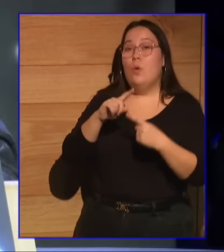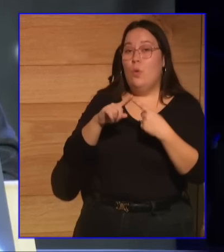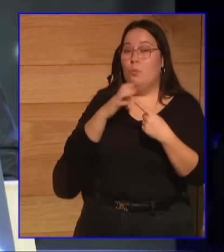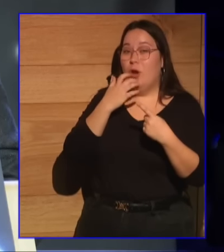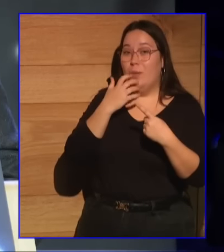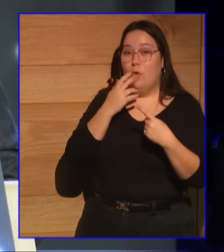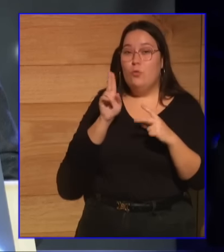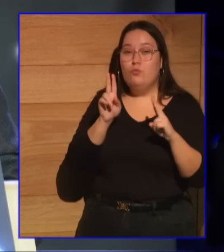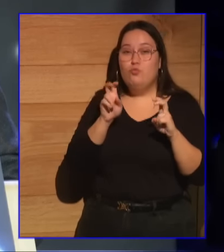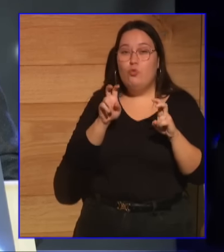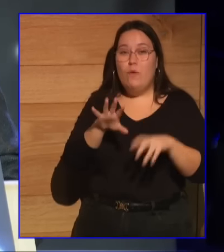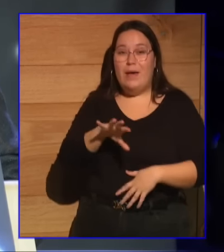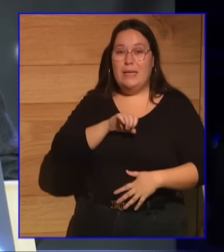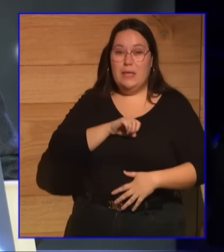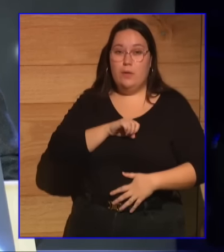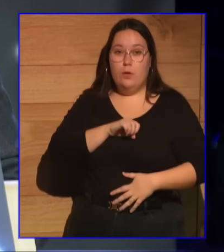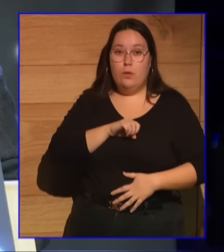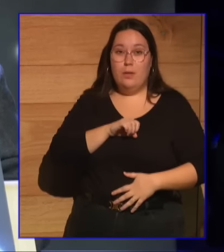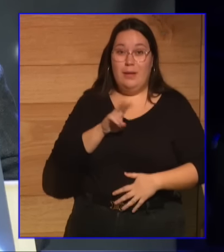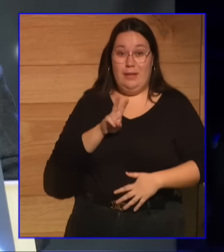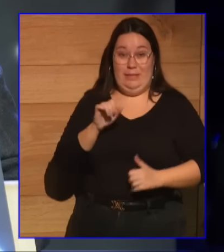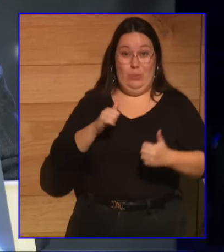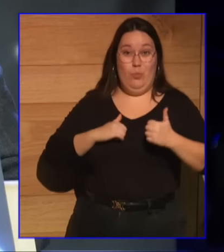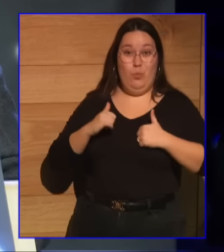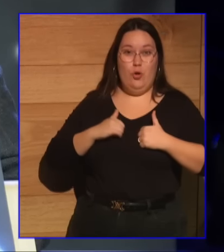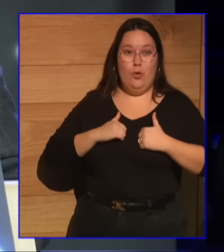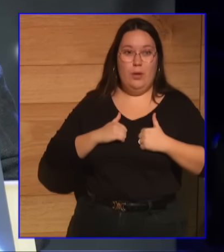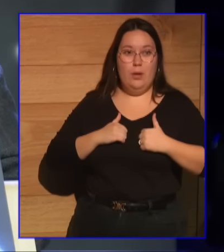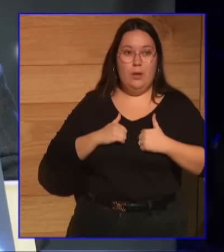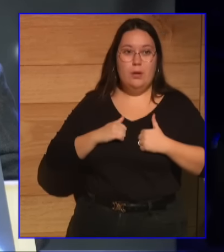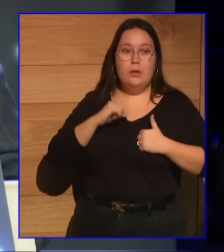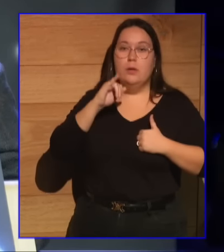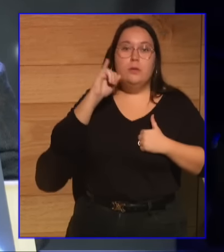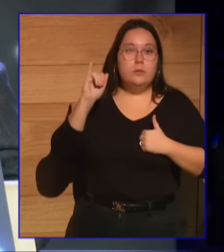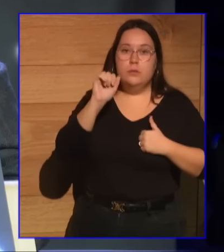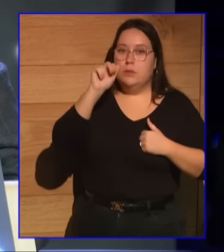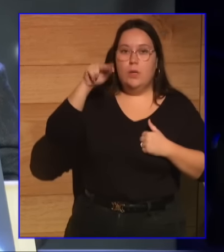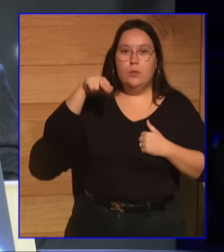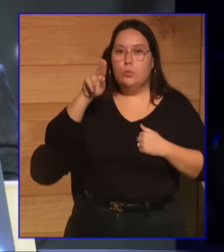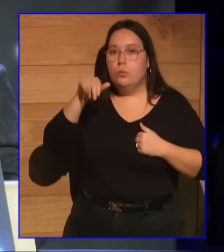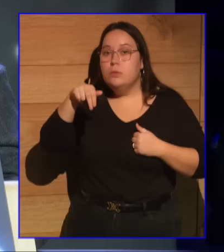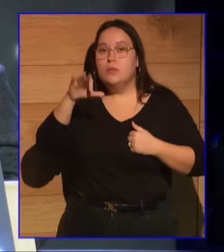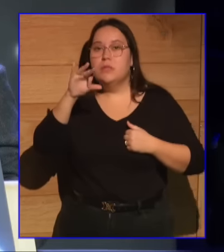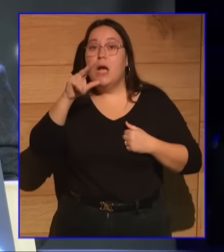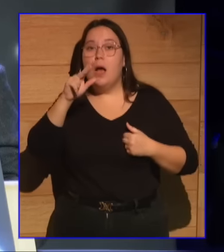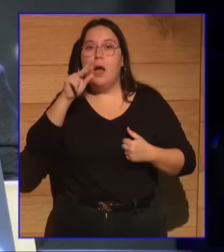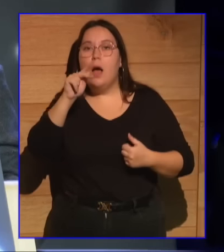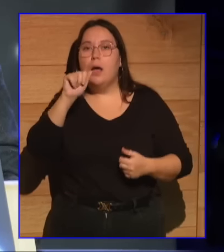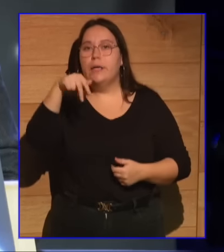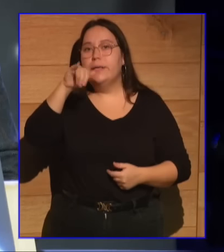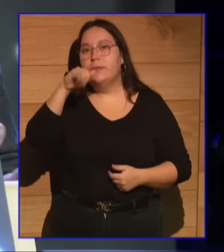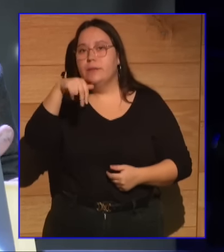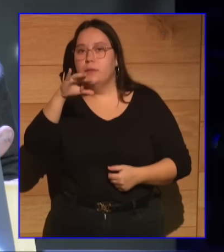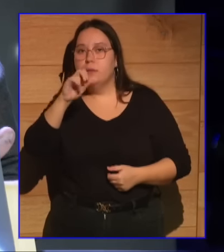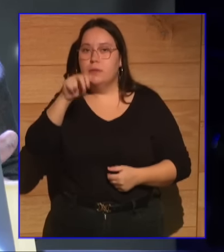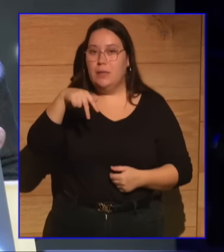por esa nueva adquisición que se trae de Polonia, que es Janusz Kaminski. Si pensáis, por ejemplo, en cómo está iluminada